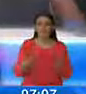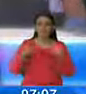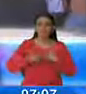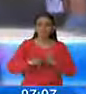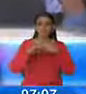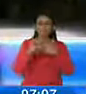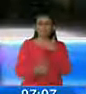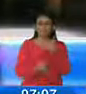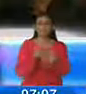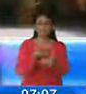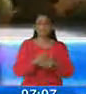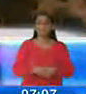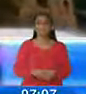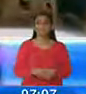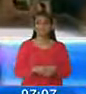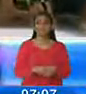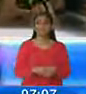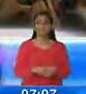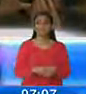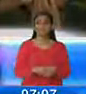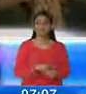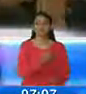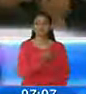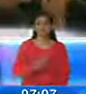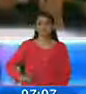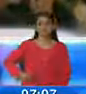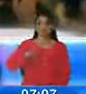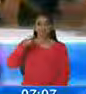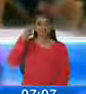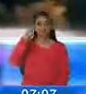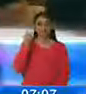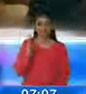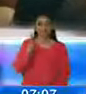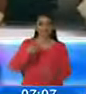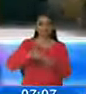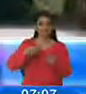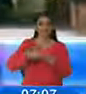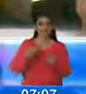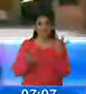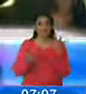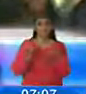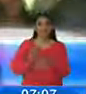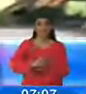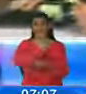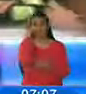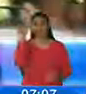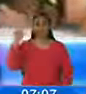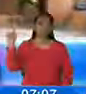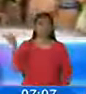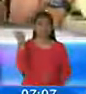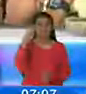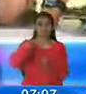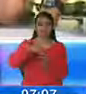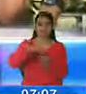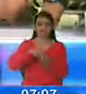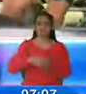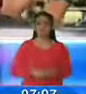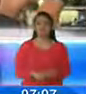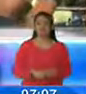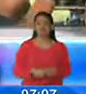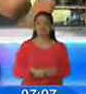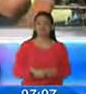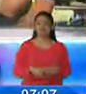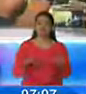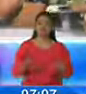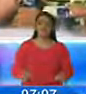este proceso. El primer mandatario Rafael Correa también se sumó al festejo de un posible triunfo en primera vuelta. En este escenario, Moreno